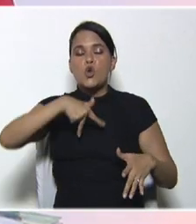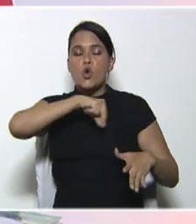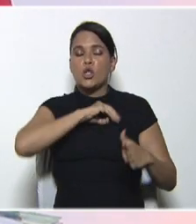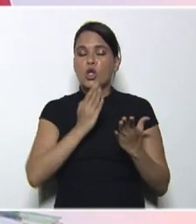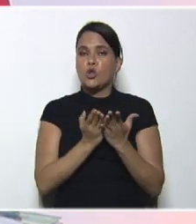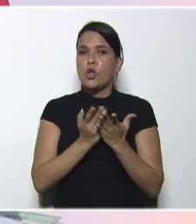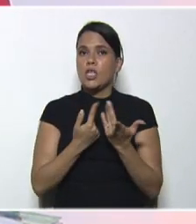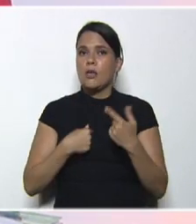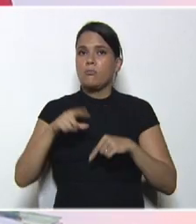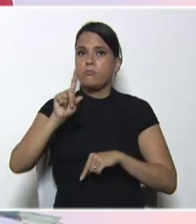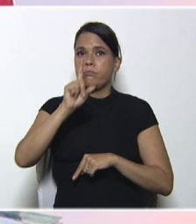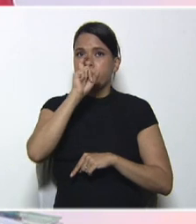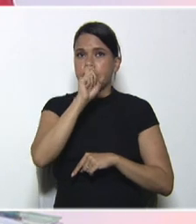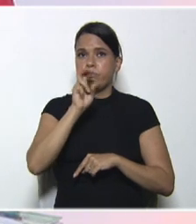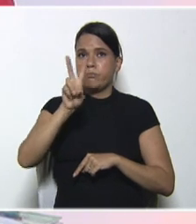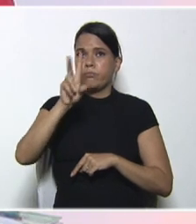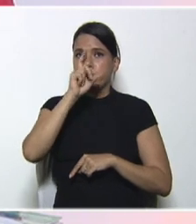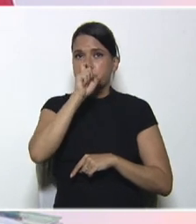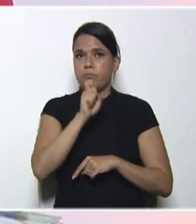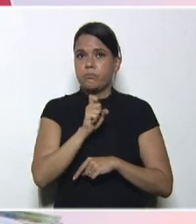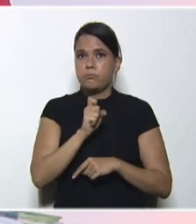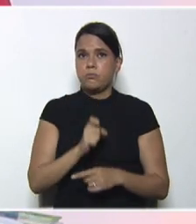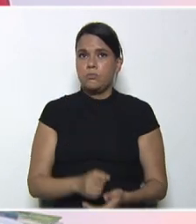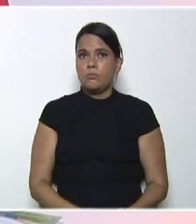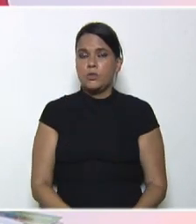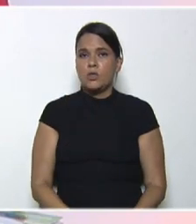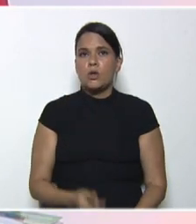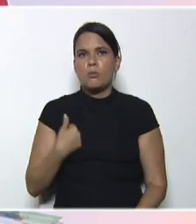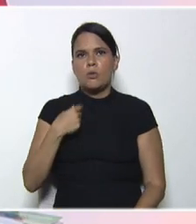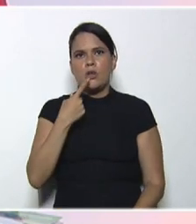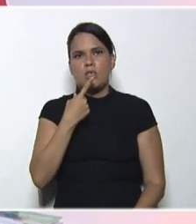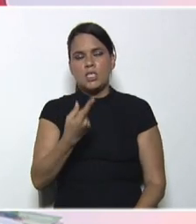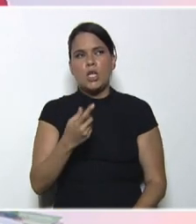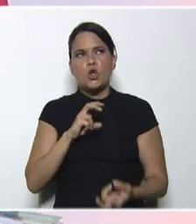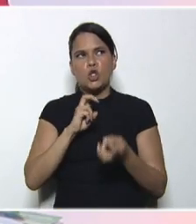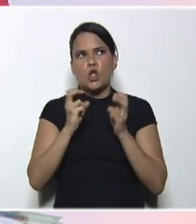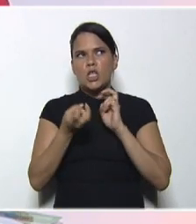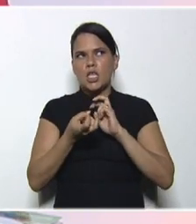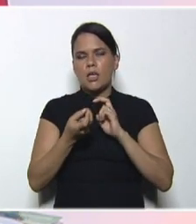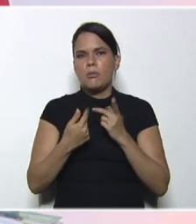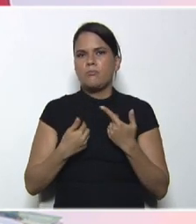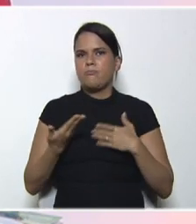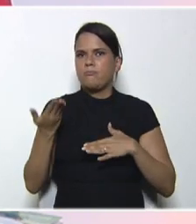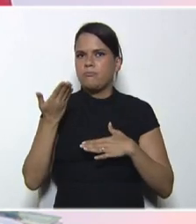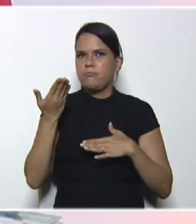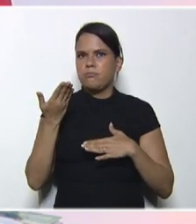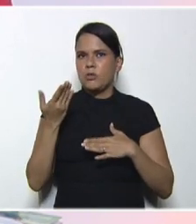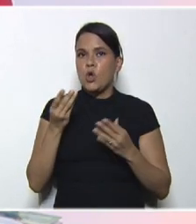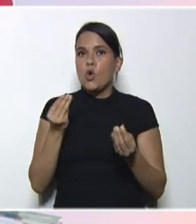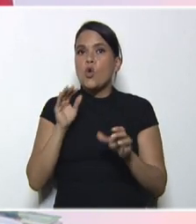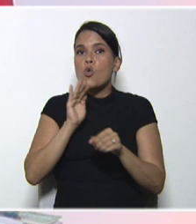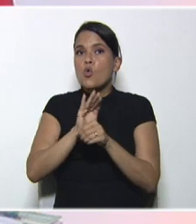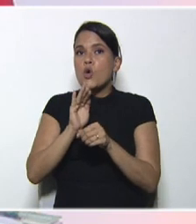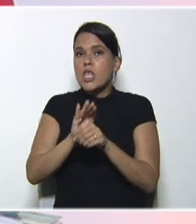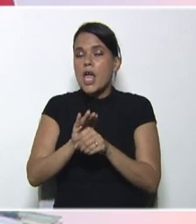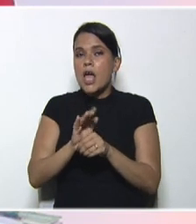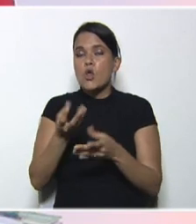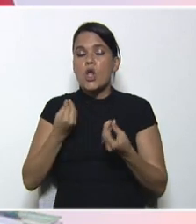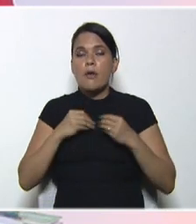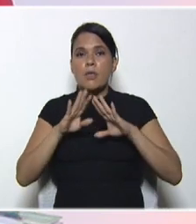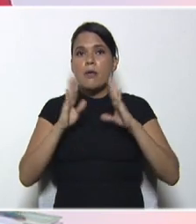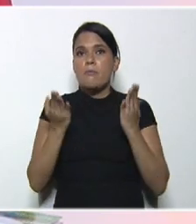de primer año y de segundo año. No, como mencionaba, nuestro tema indispensable, preservación de la vida en el planeta, salud y vivir